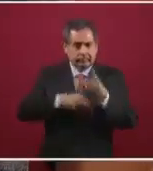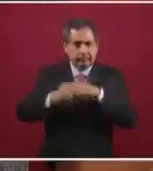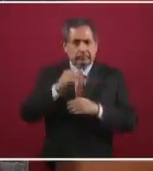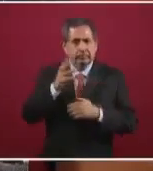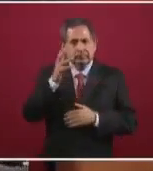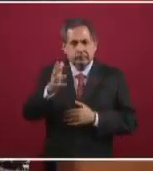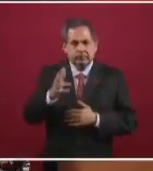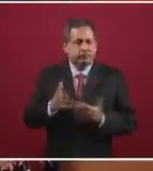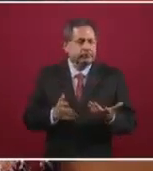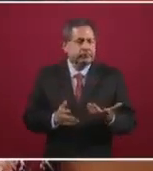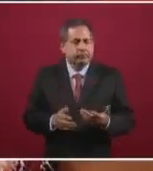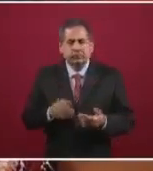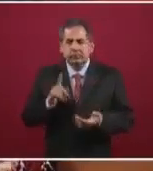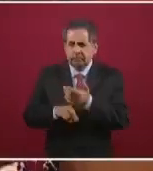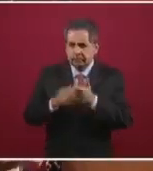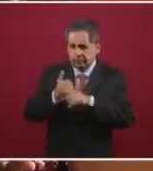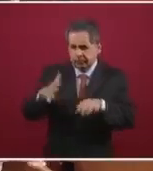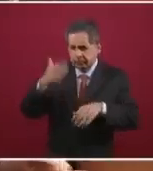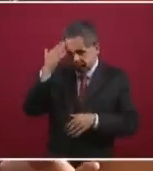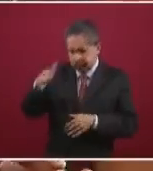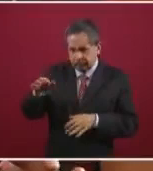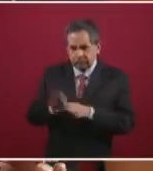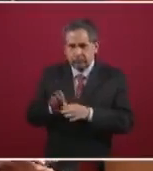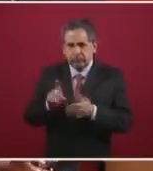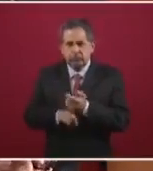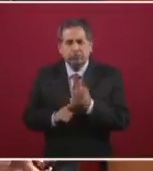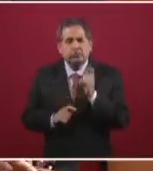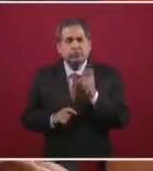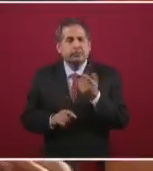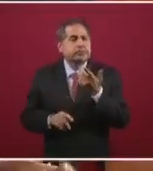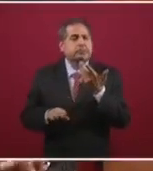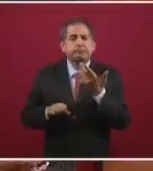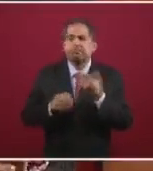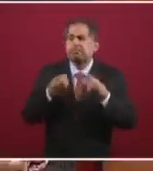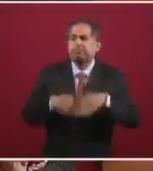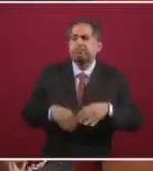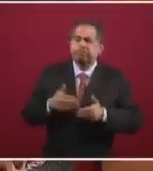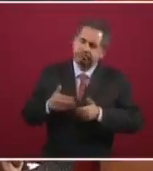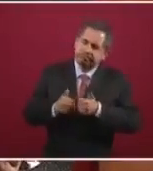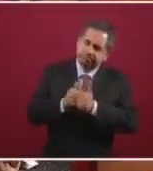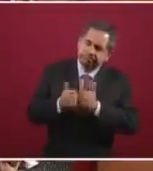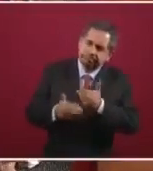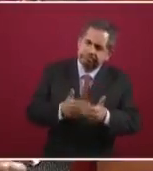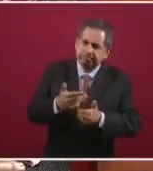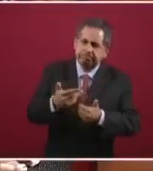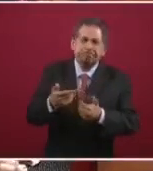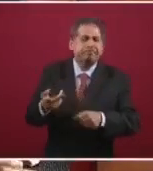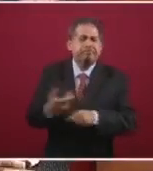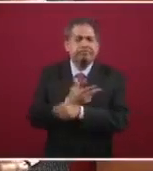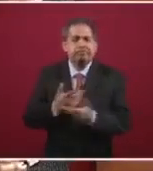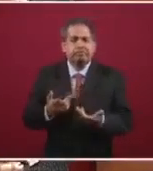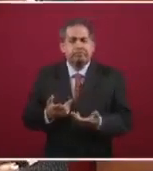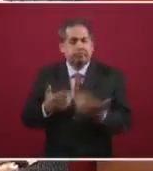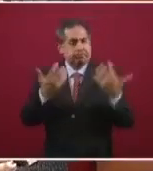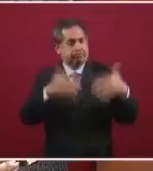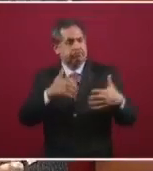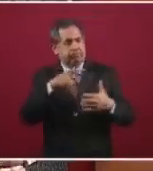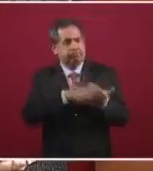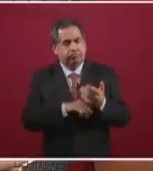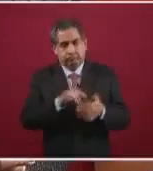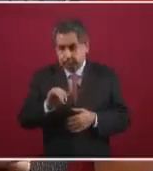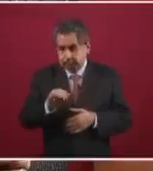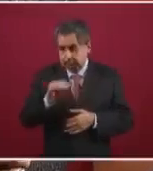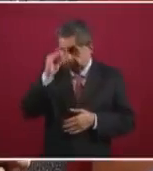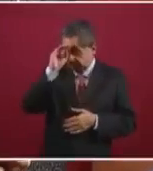qué información tiene usted sobre este tema, cómo afecta al avance del programa y qué va a pasar con estas empresas si se